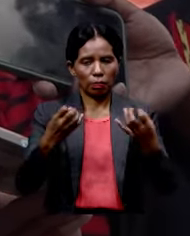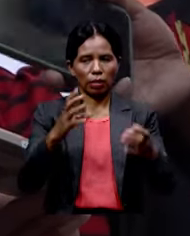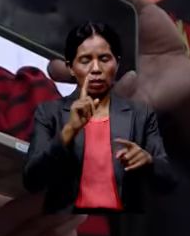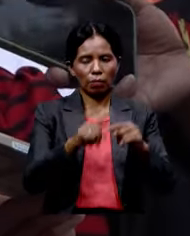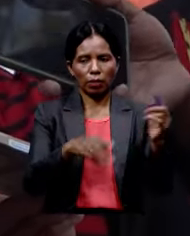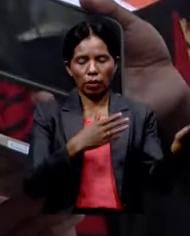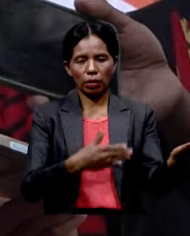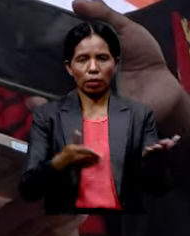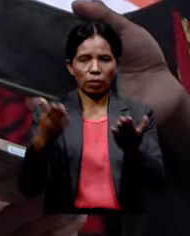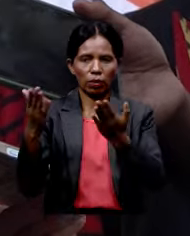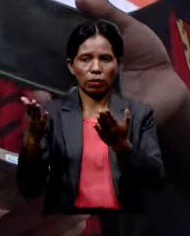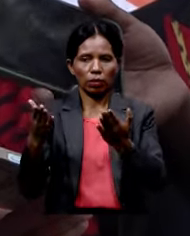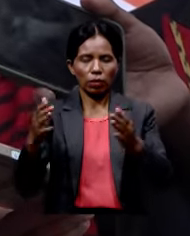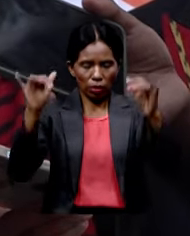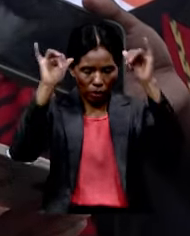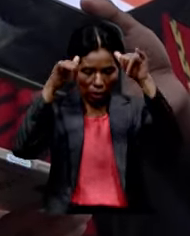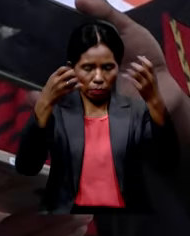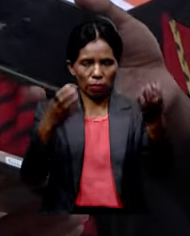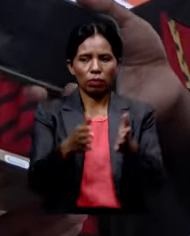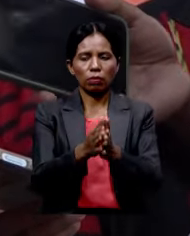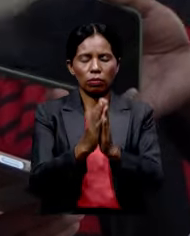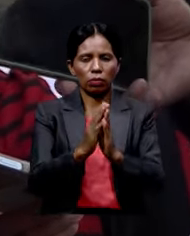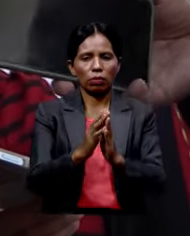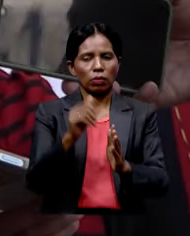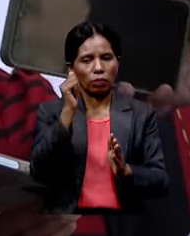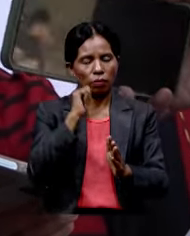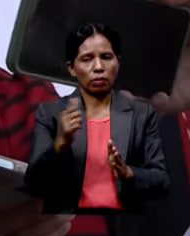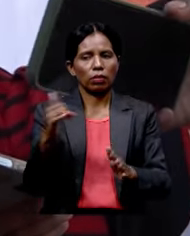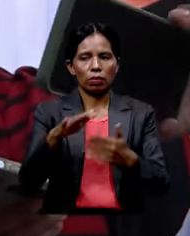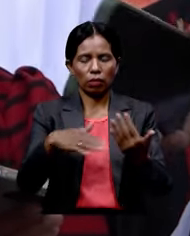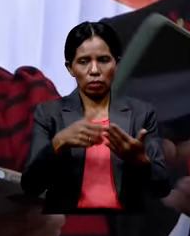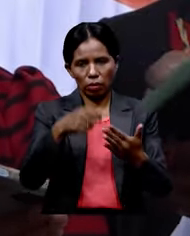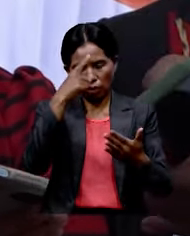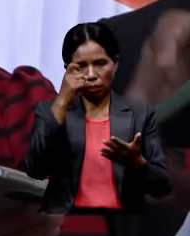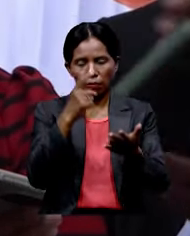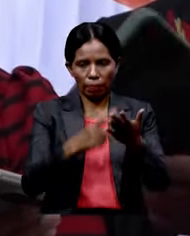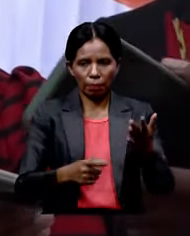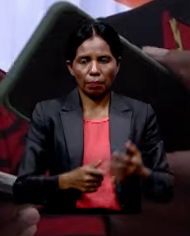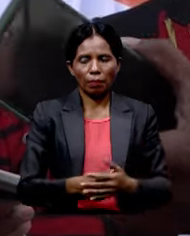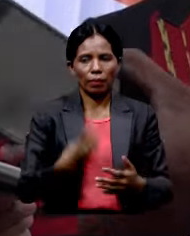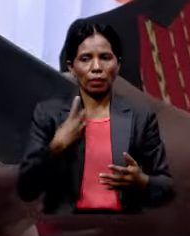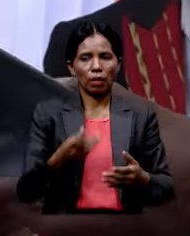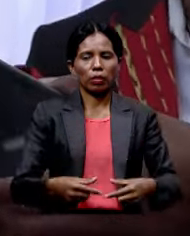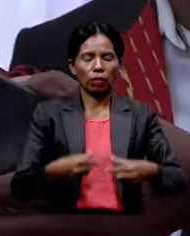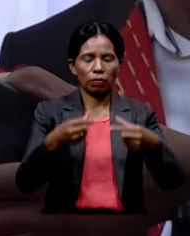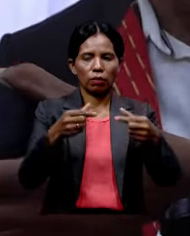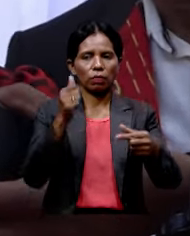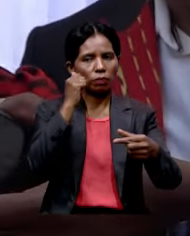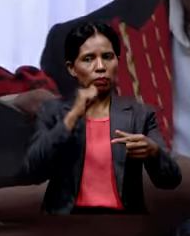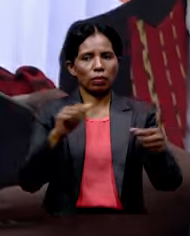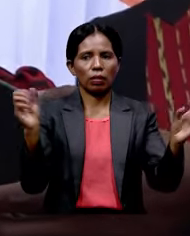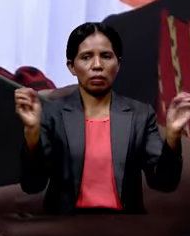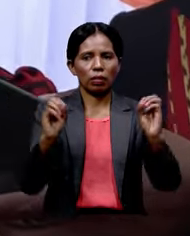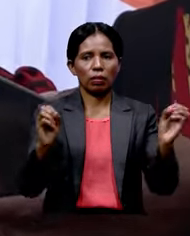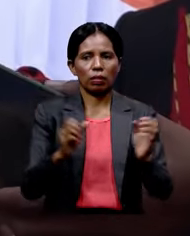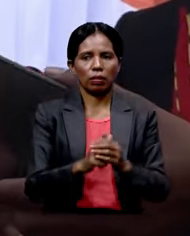ve. Karau barbarak bahu su feto sirne hutu tamba saida ita ba fo ba mas feto ne la goza